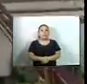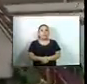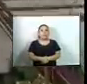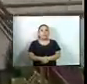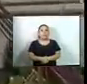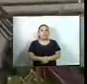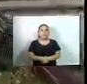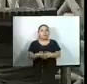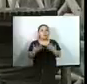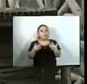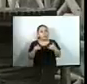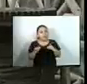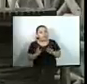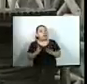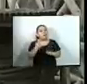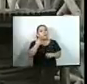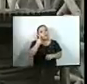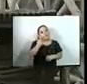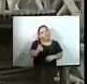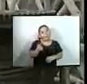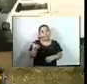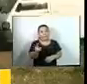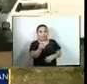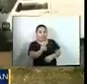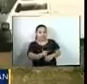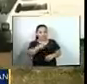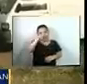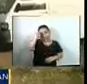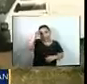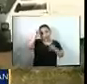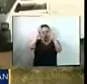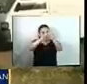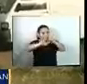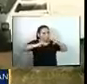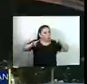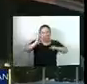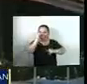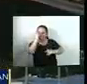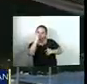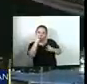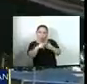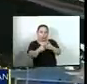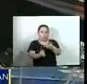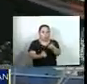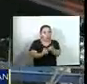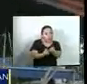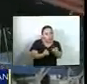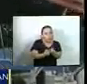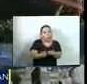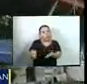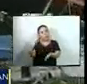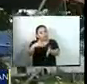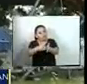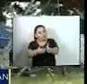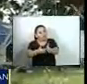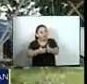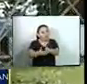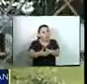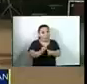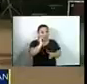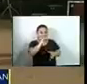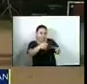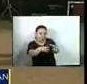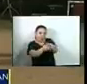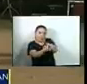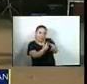Aún con dificultades los artistas circenses se preparan para levantar carpas y comenzar la función El sector asegura